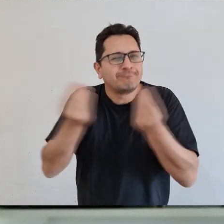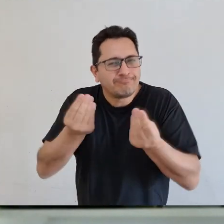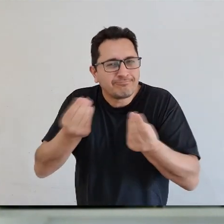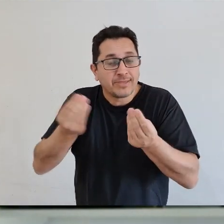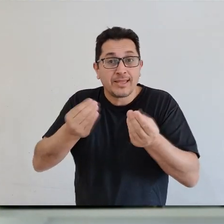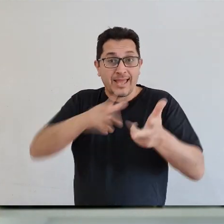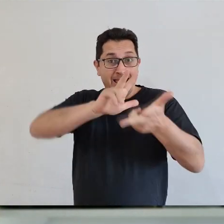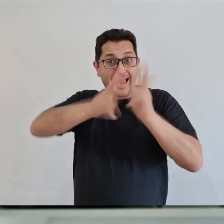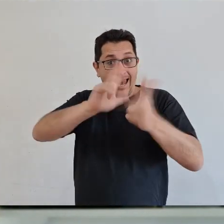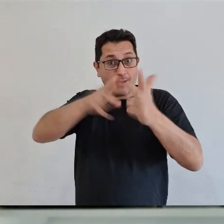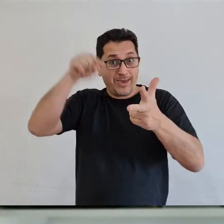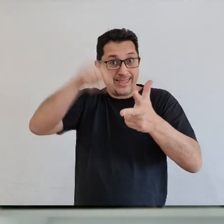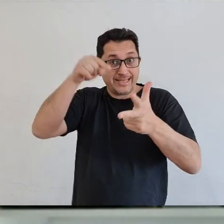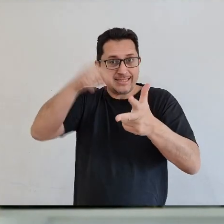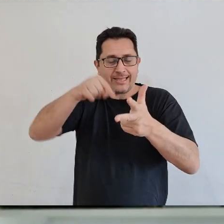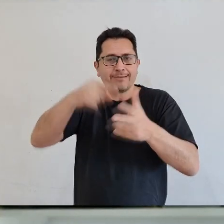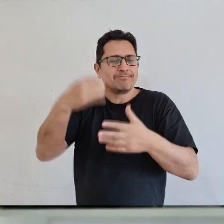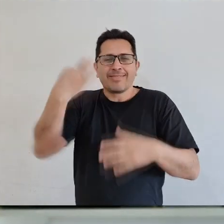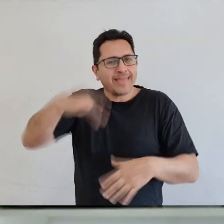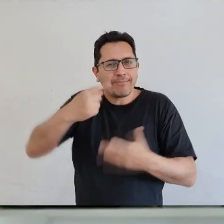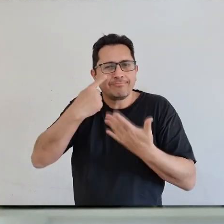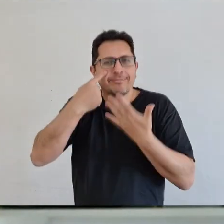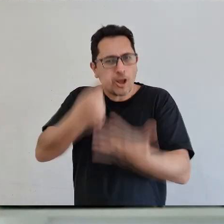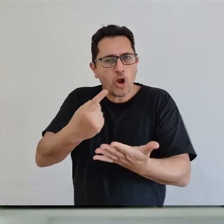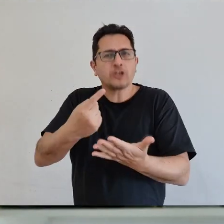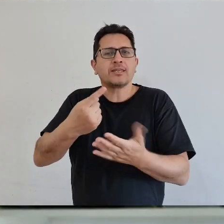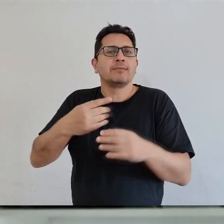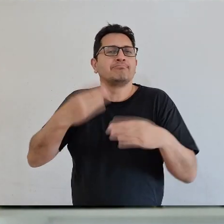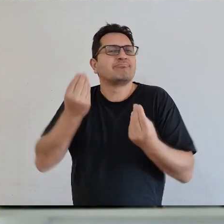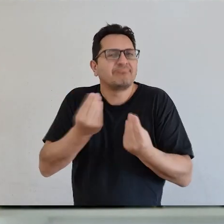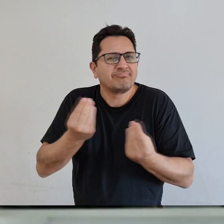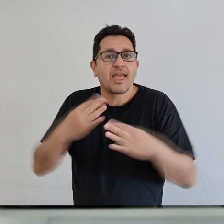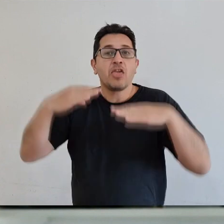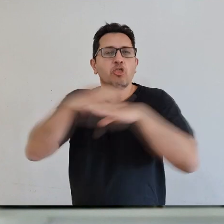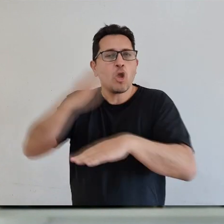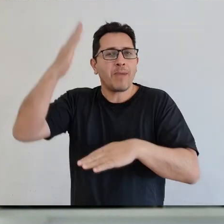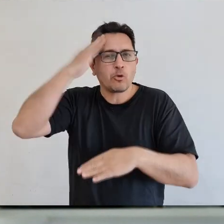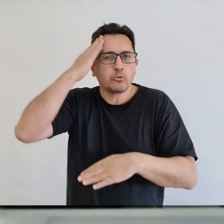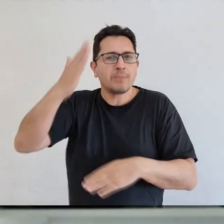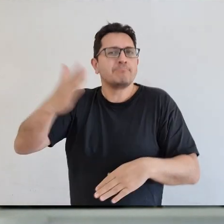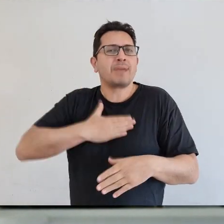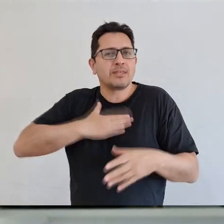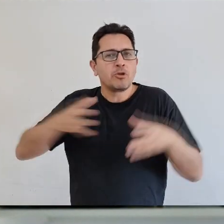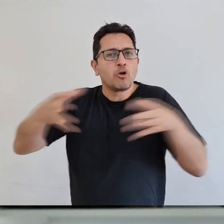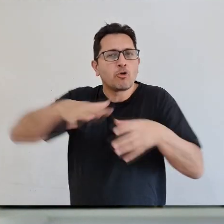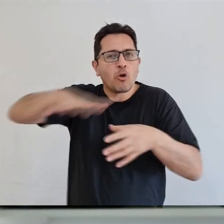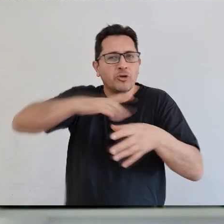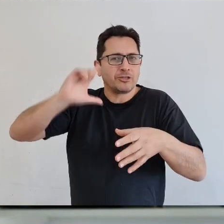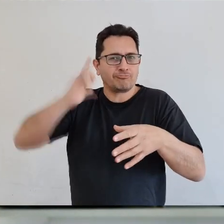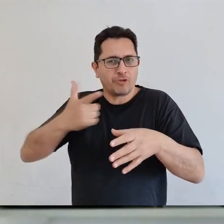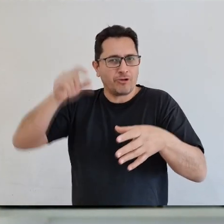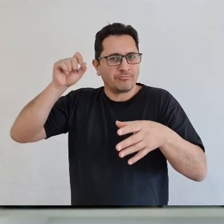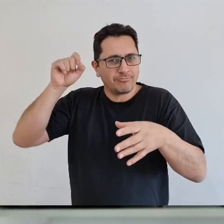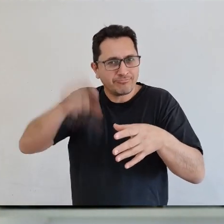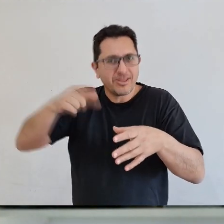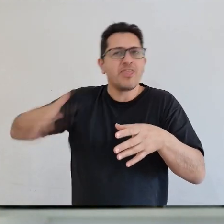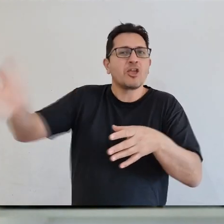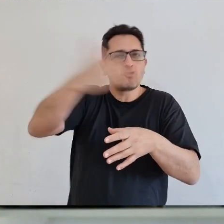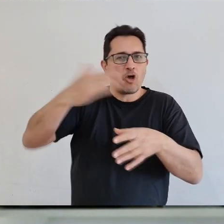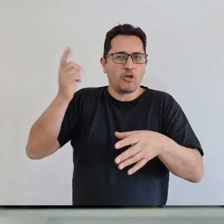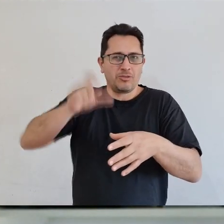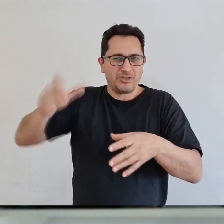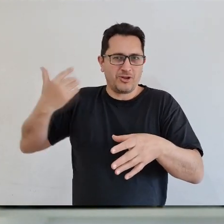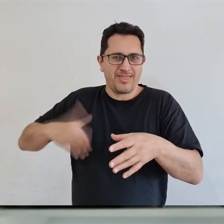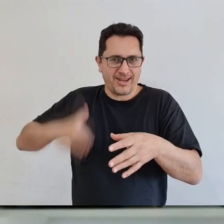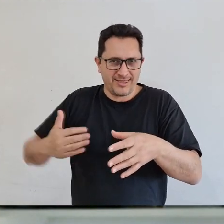tenemos que buscar que la lengua de señas sea reconocida como idioma cultural y patrimonio de la comunidad